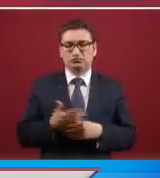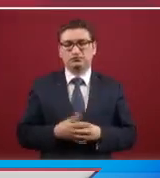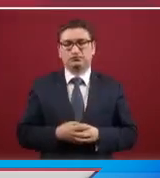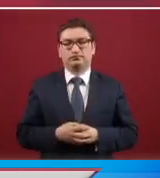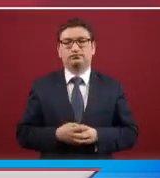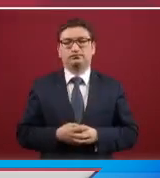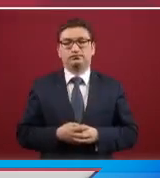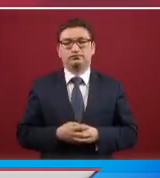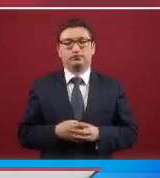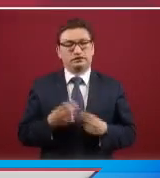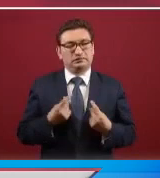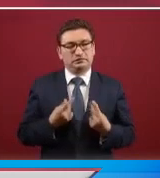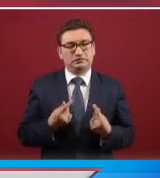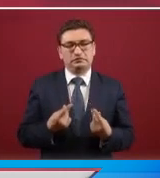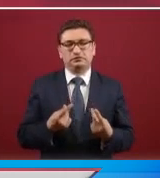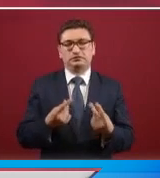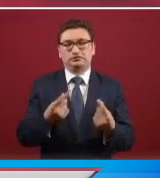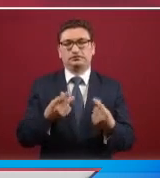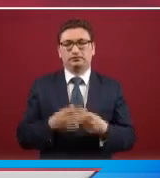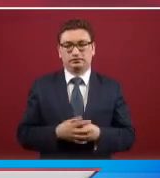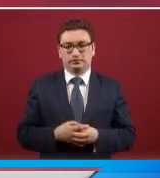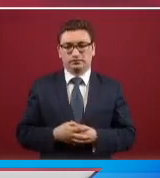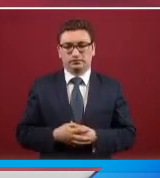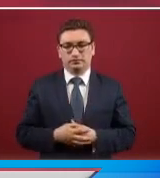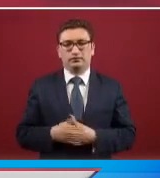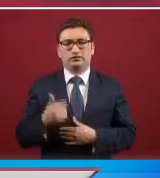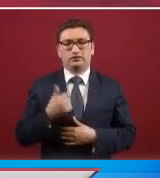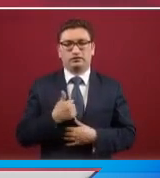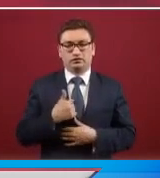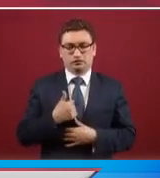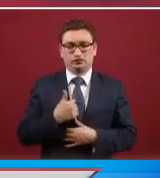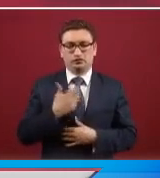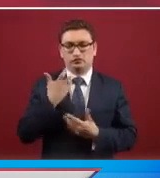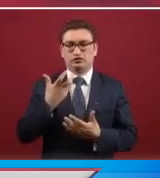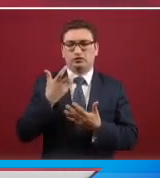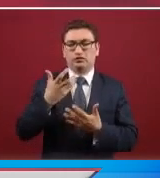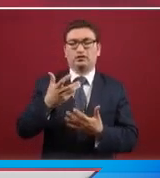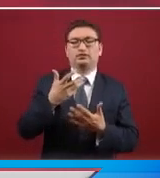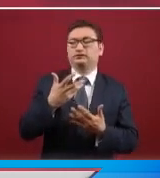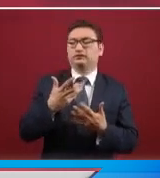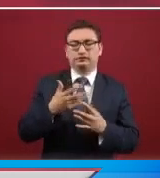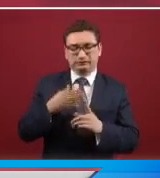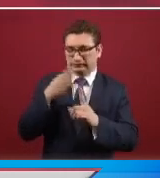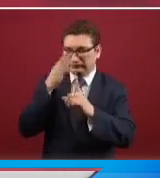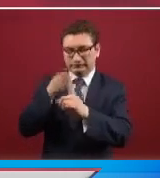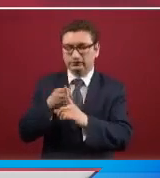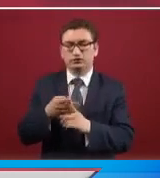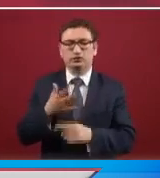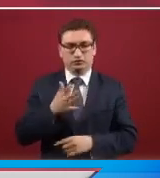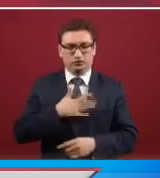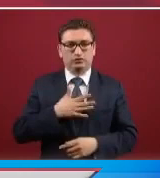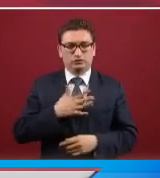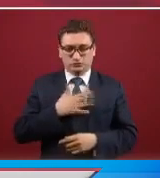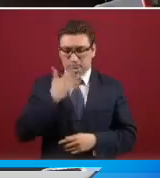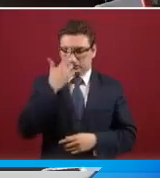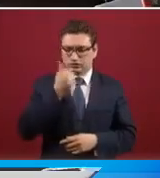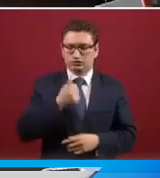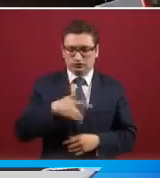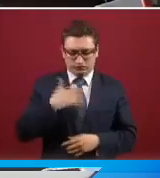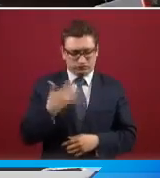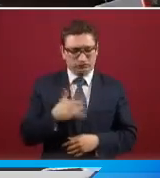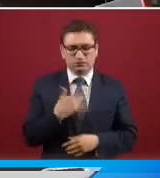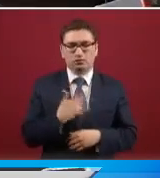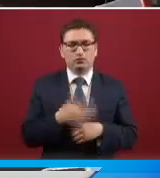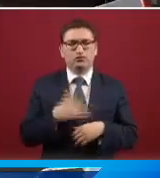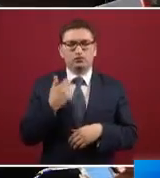hay autoritarismo y se les darán todas las garantías, y también demuestra que el que no tenga una causa justa no contará con el apoyo popular. Su